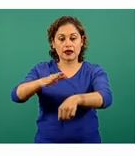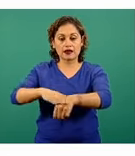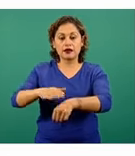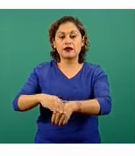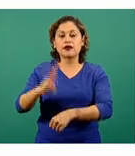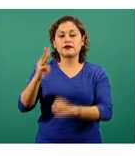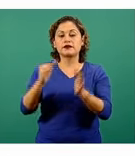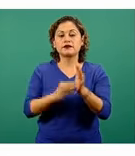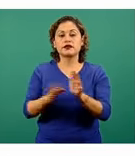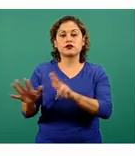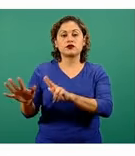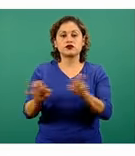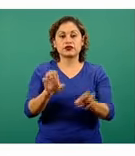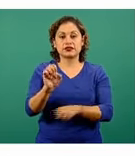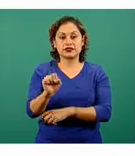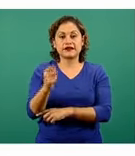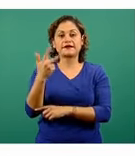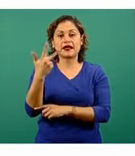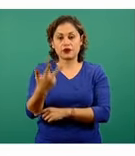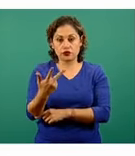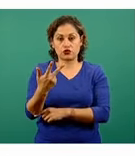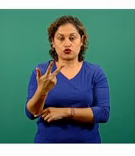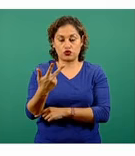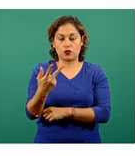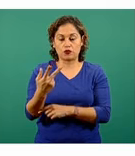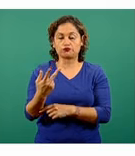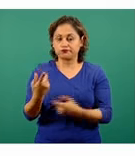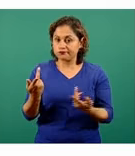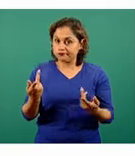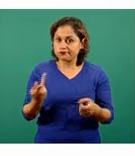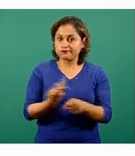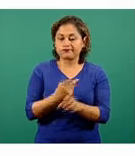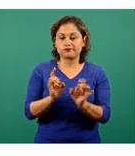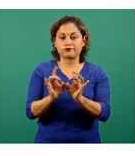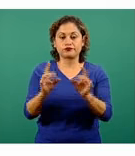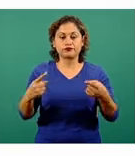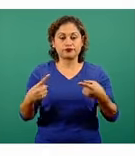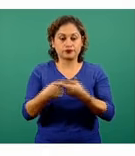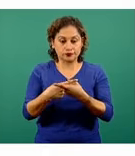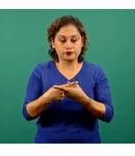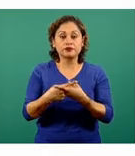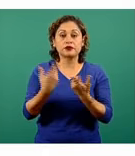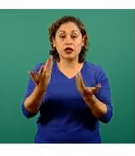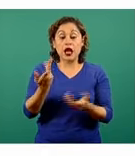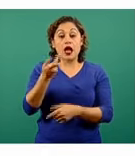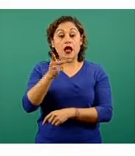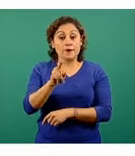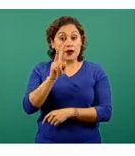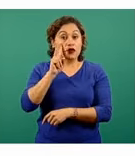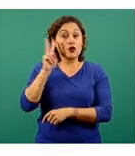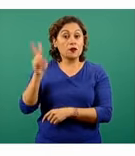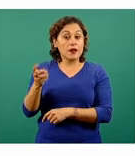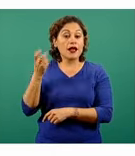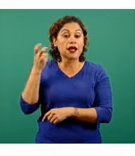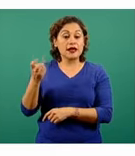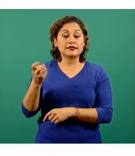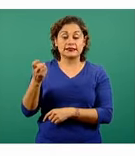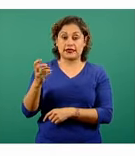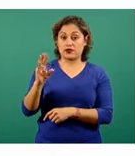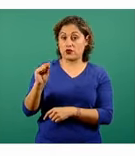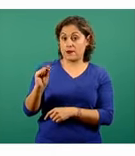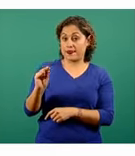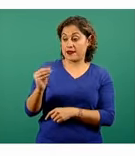3.868 ESAVIS. Sin embargo, notemos que prácticamente o la gran mayoría de ellos, es decir, el